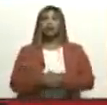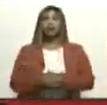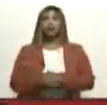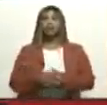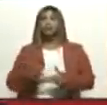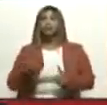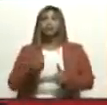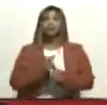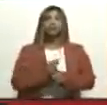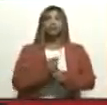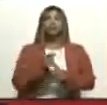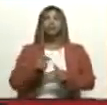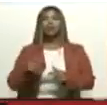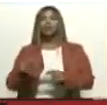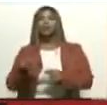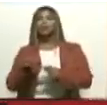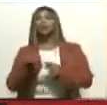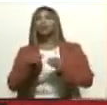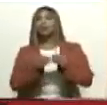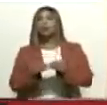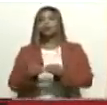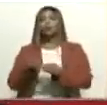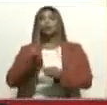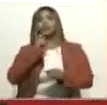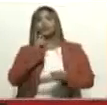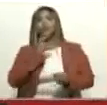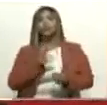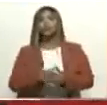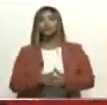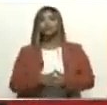conseguir al escritor y al editor cuesta muchas veces.